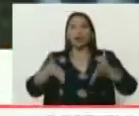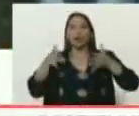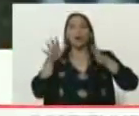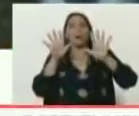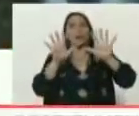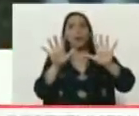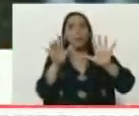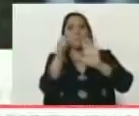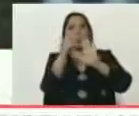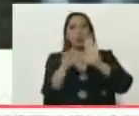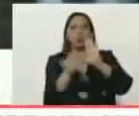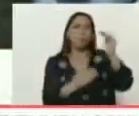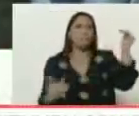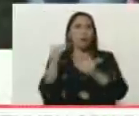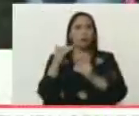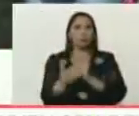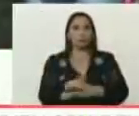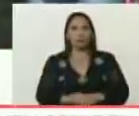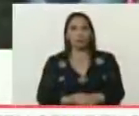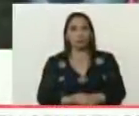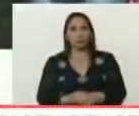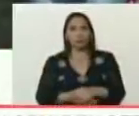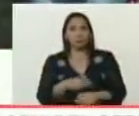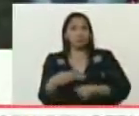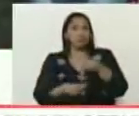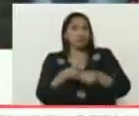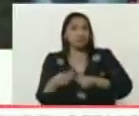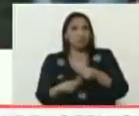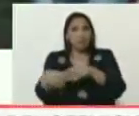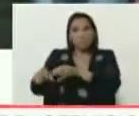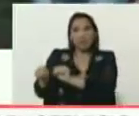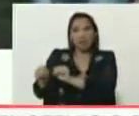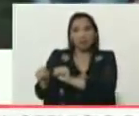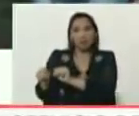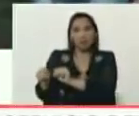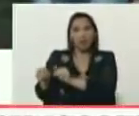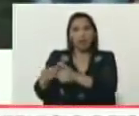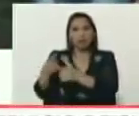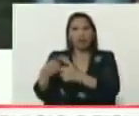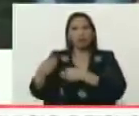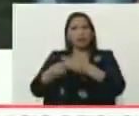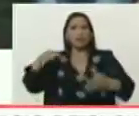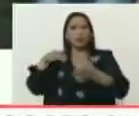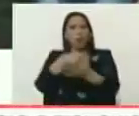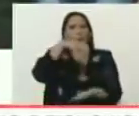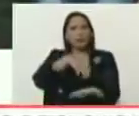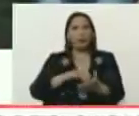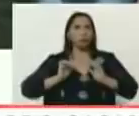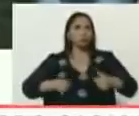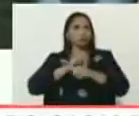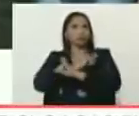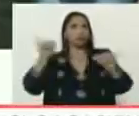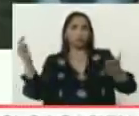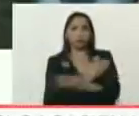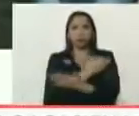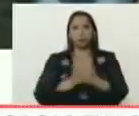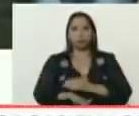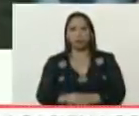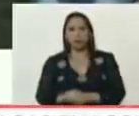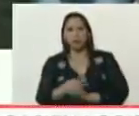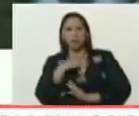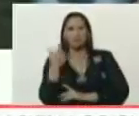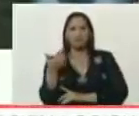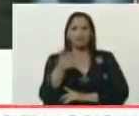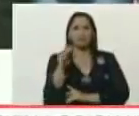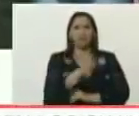puntos. ¿Qué hizo el imperialismo? Propició un golpe de Estado. Con la matanza